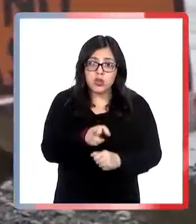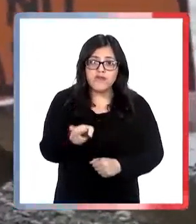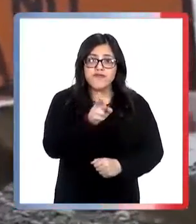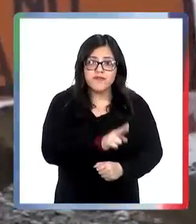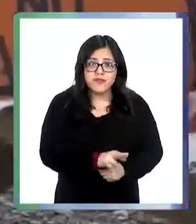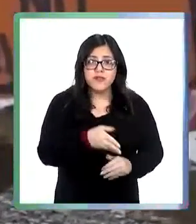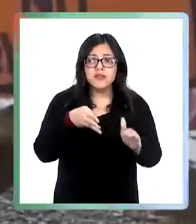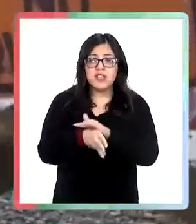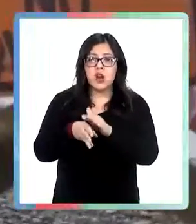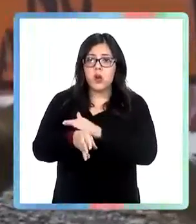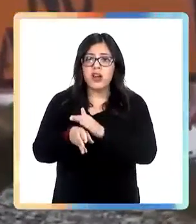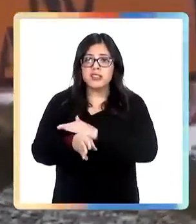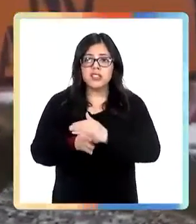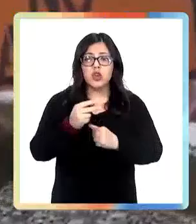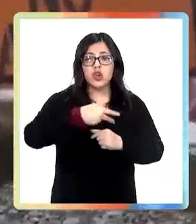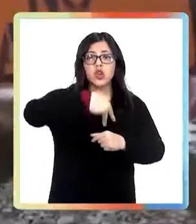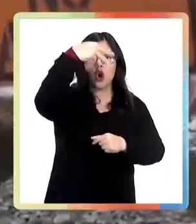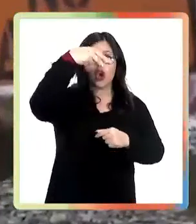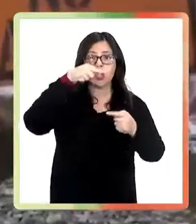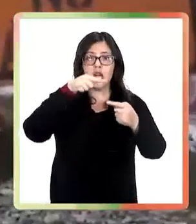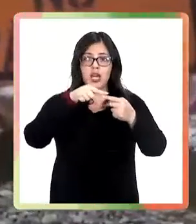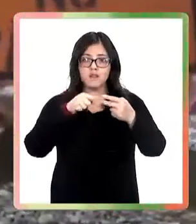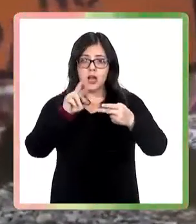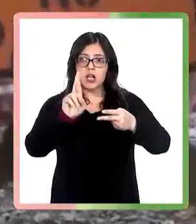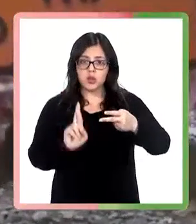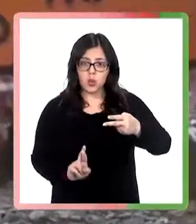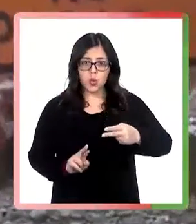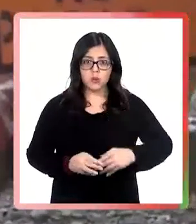reconstrucción de los accesos norte y sur.